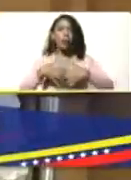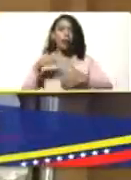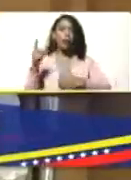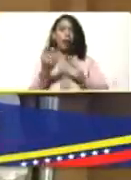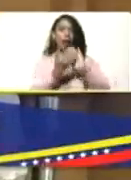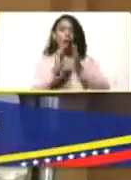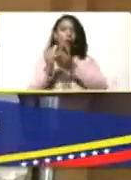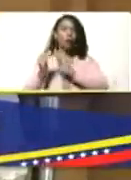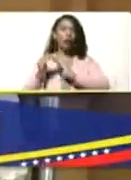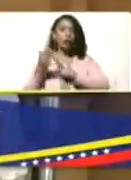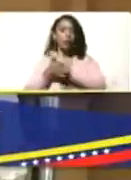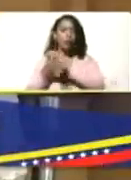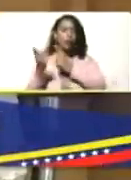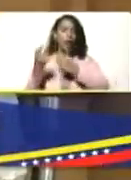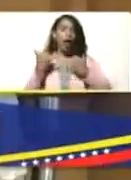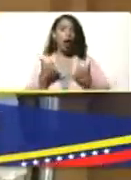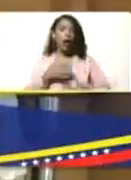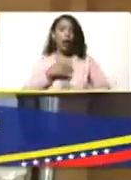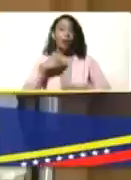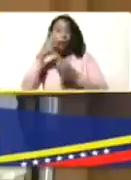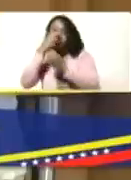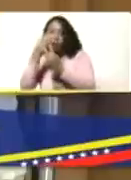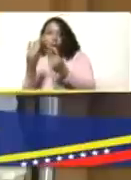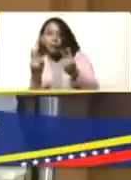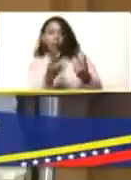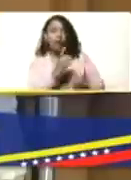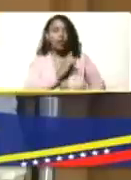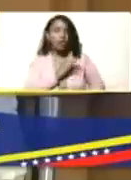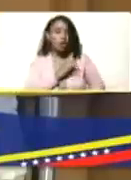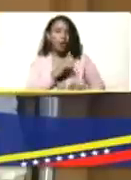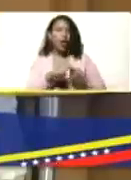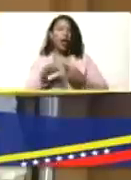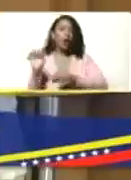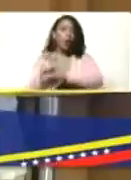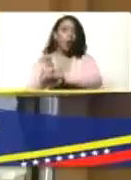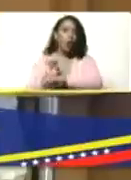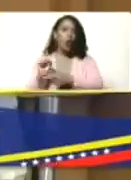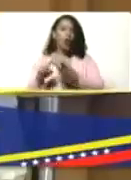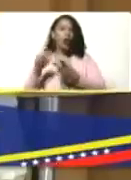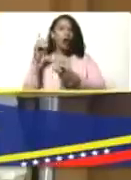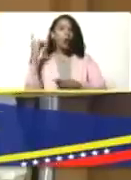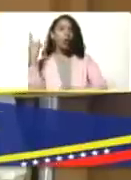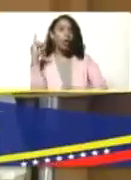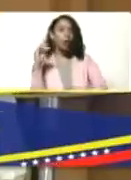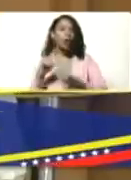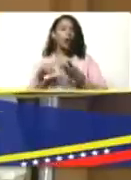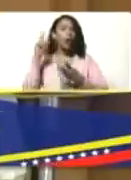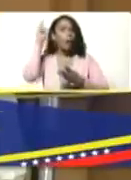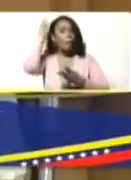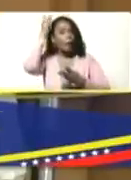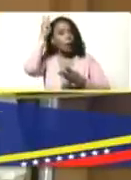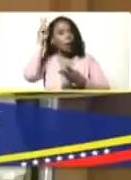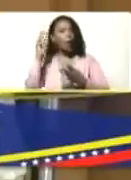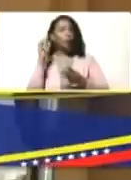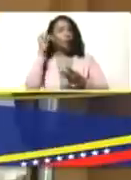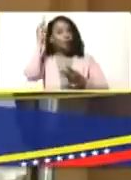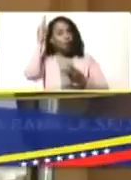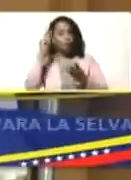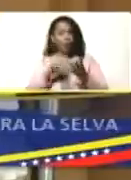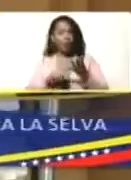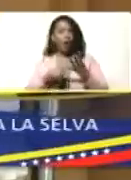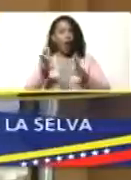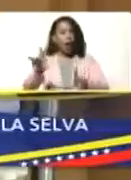andina. Ahora queremos invitar a Chile, a Ecuador, a Bolivia, a Perú, a que